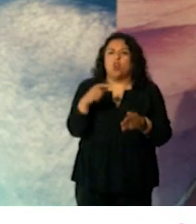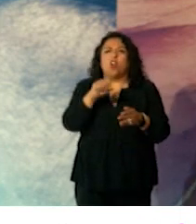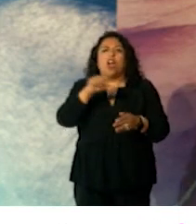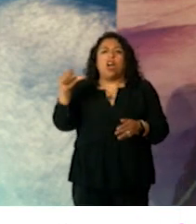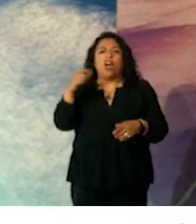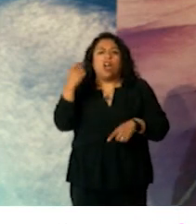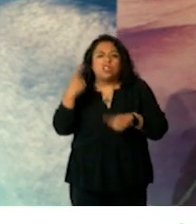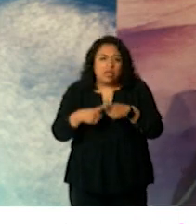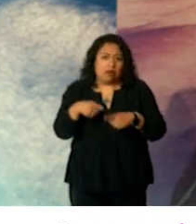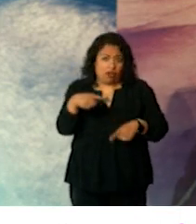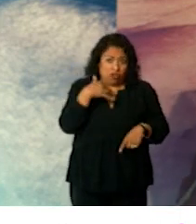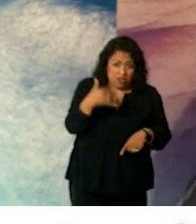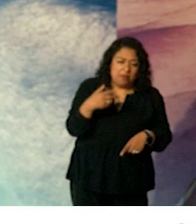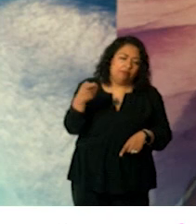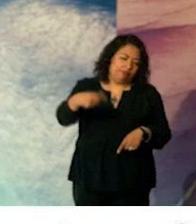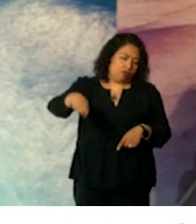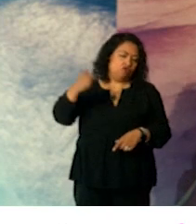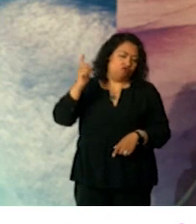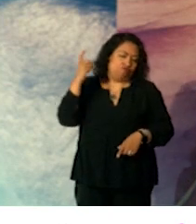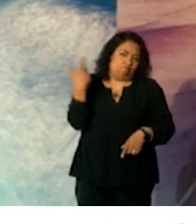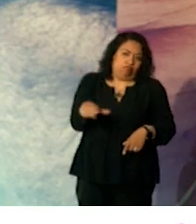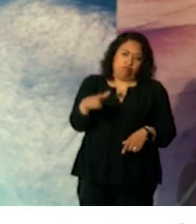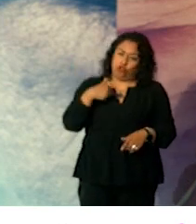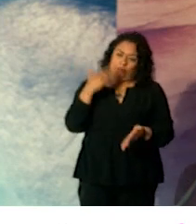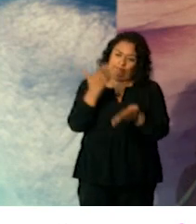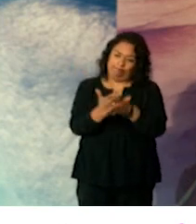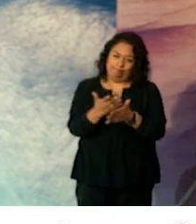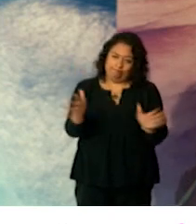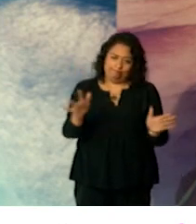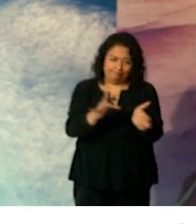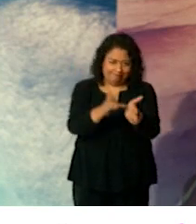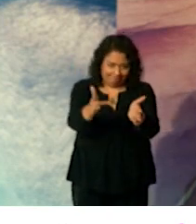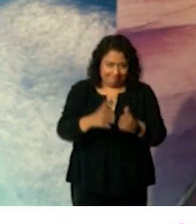las y los más ricos. Entonces, yo lo dejaría hasta ahí. Muchas gracias.